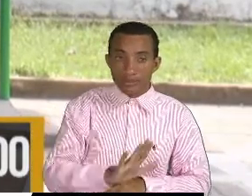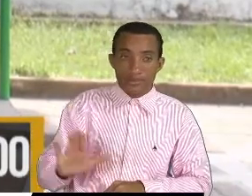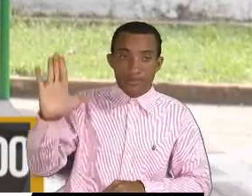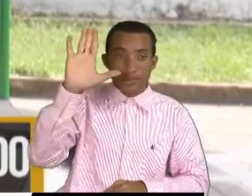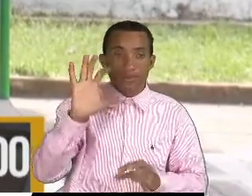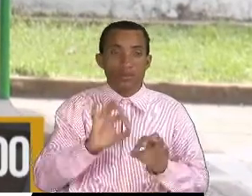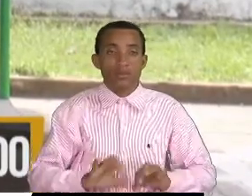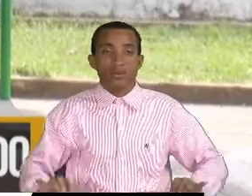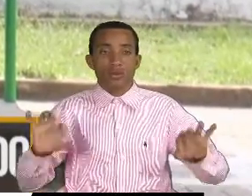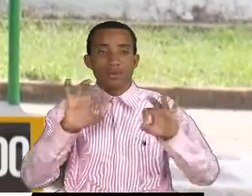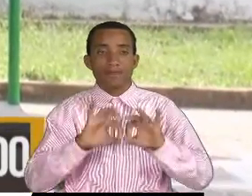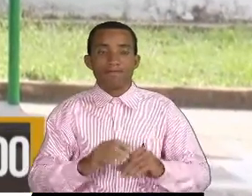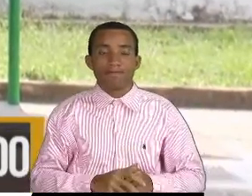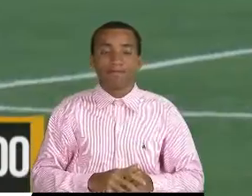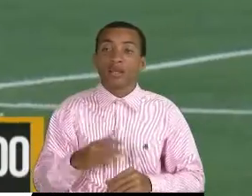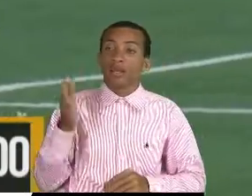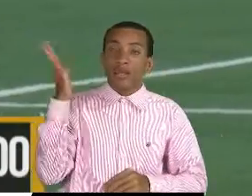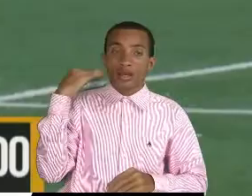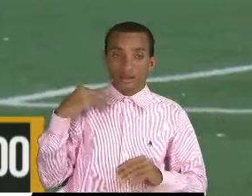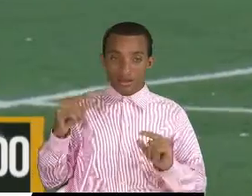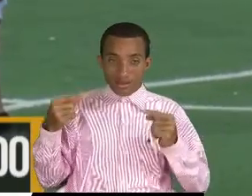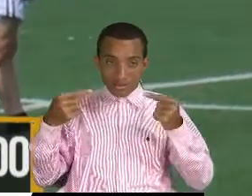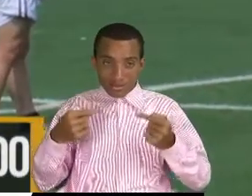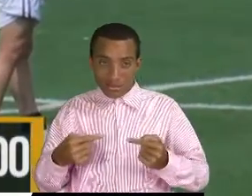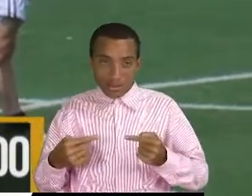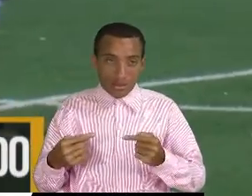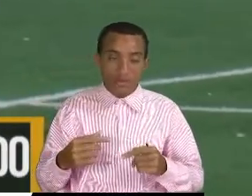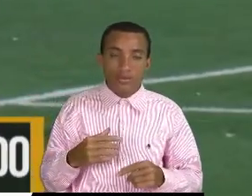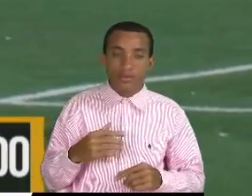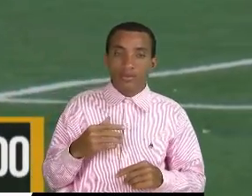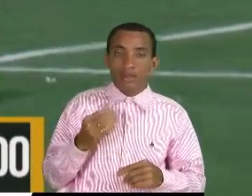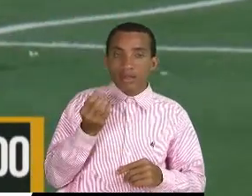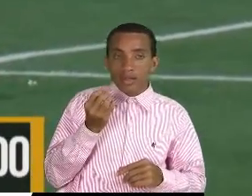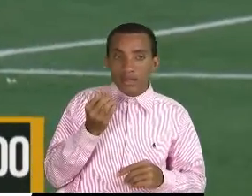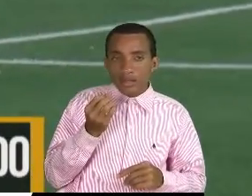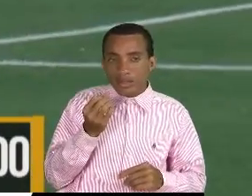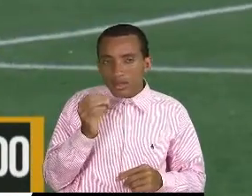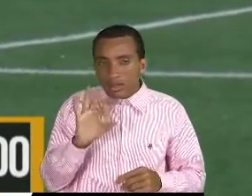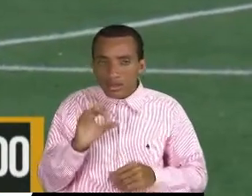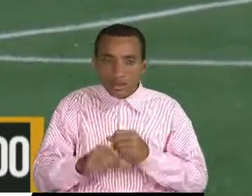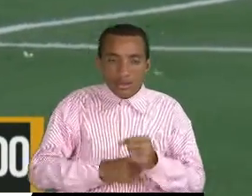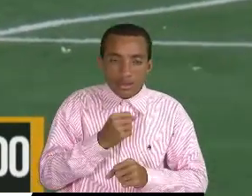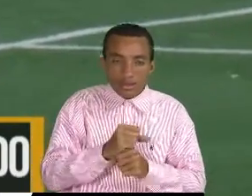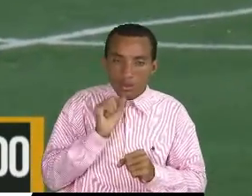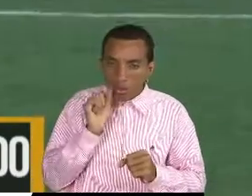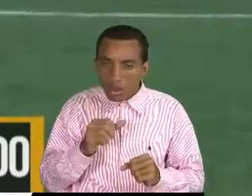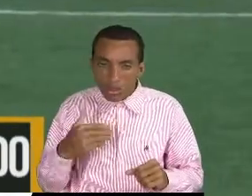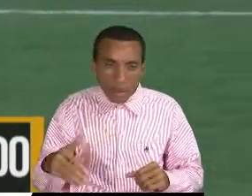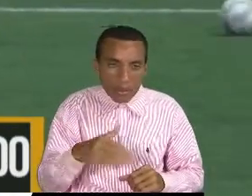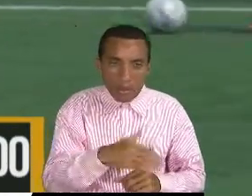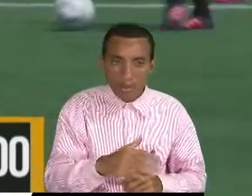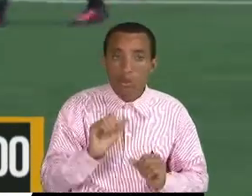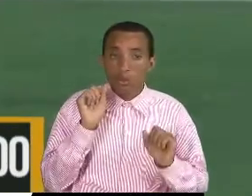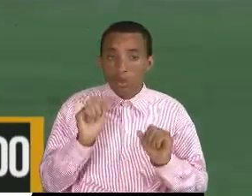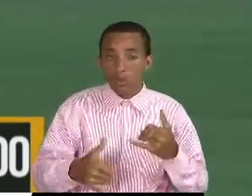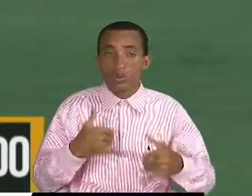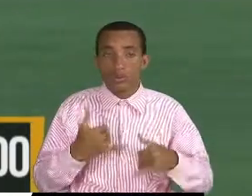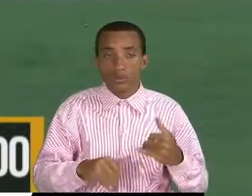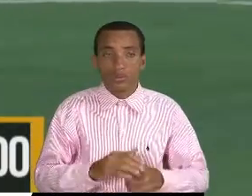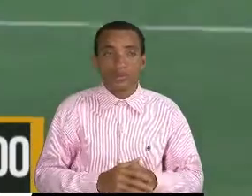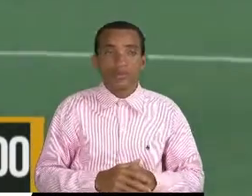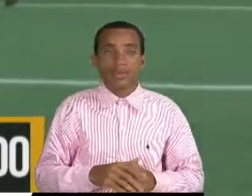importante. En el partido anterior tuvimos la posibilidad de que una niña de tan solo 13 años pudiera debutar, y eso es lo que habla bien de este proceso. Sobre las falencias que ha mostrado